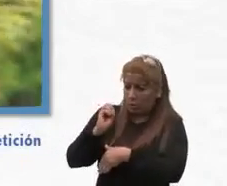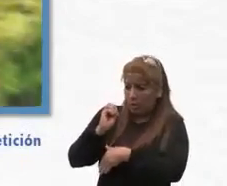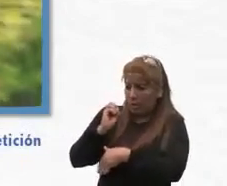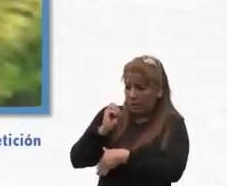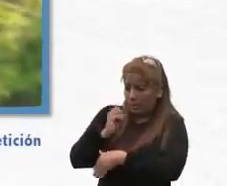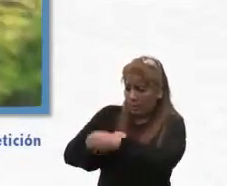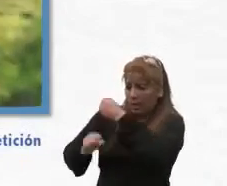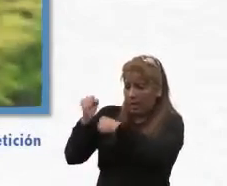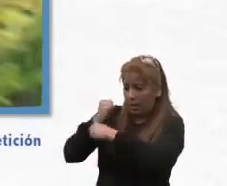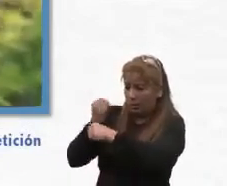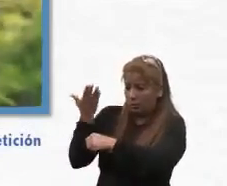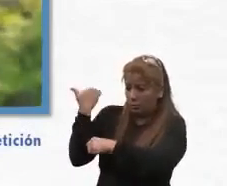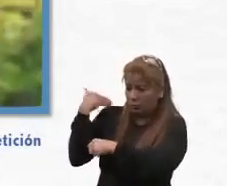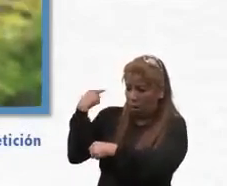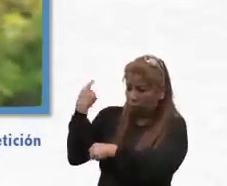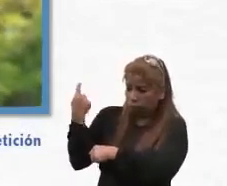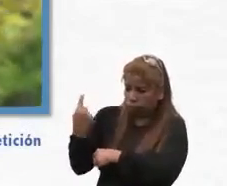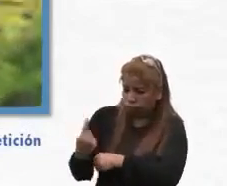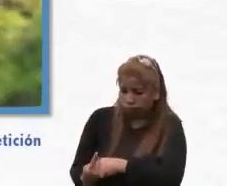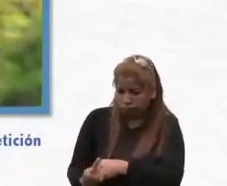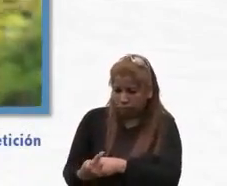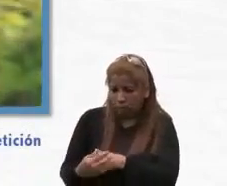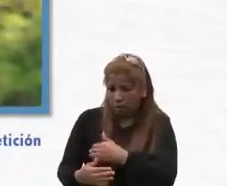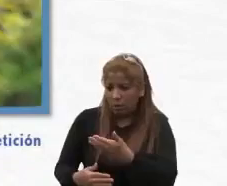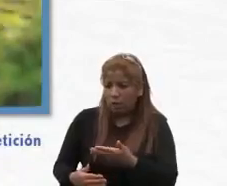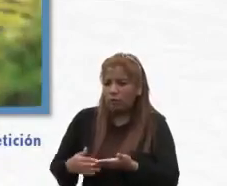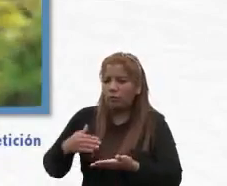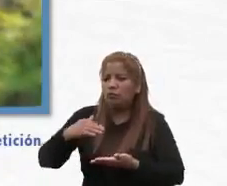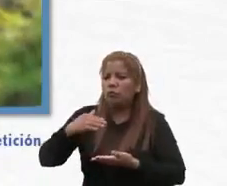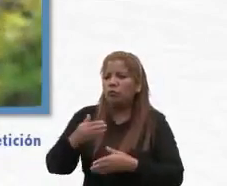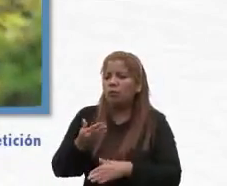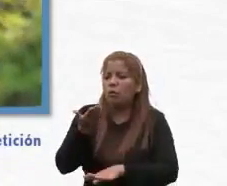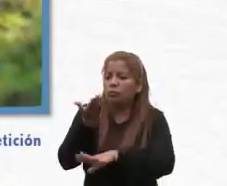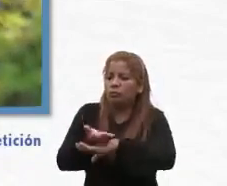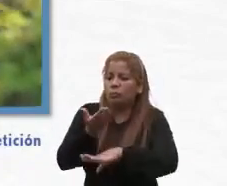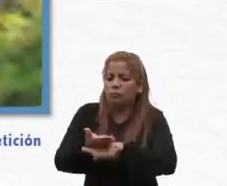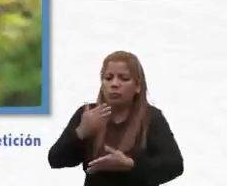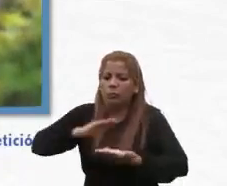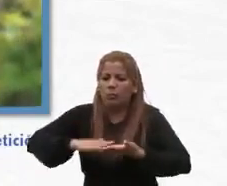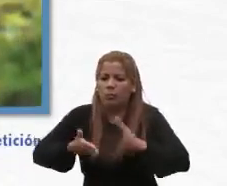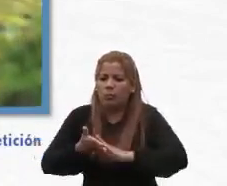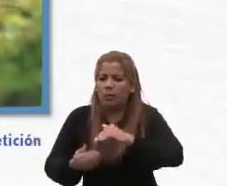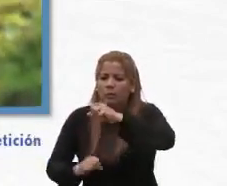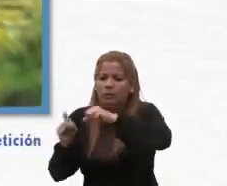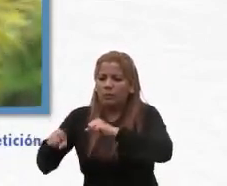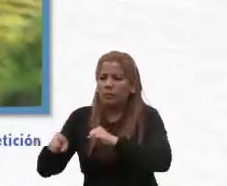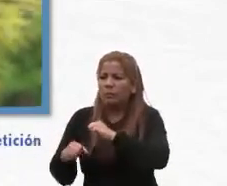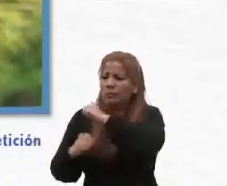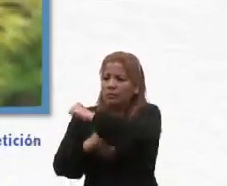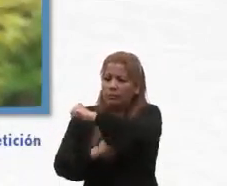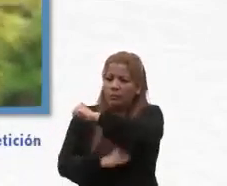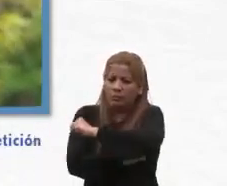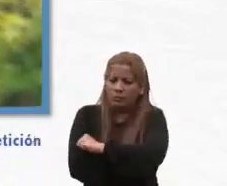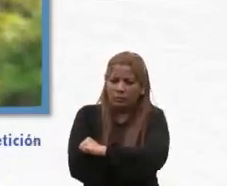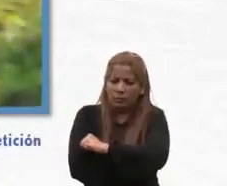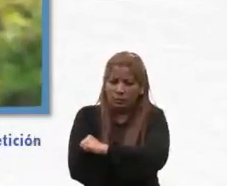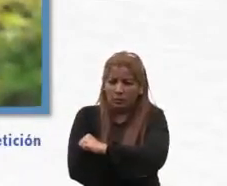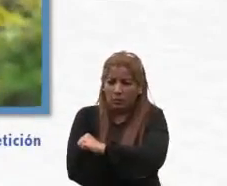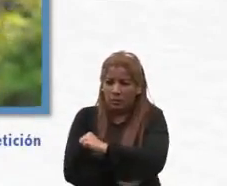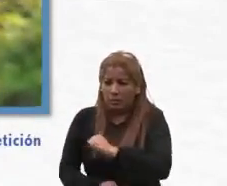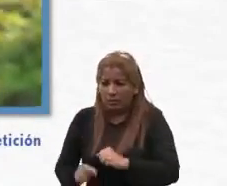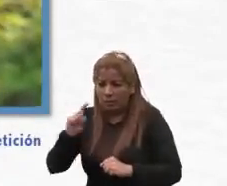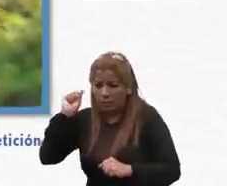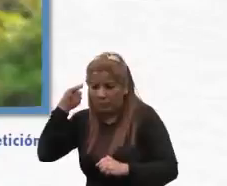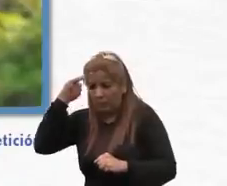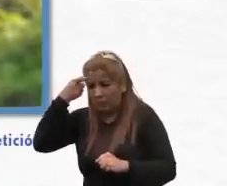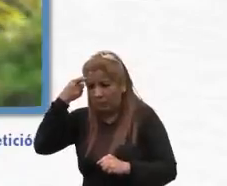en un acto concreto de paz que debe fortalecerse. La propuesta del gobierno